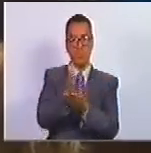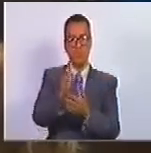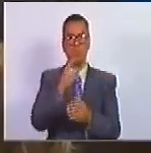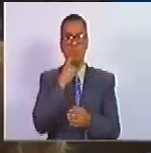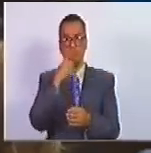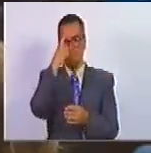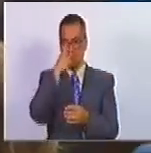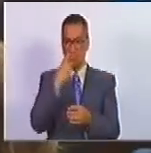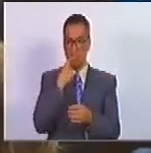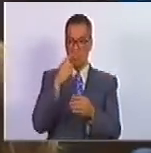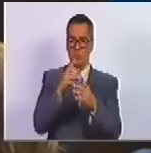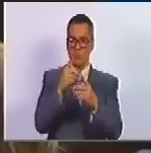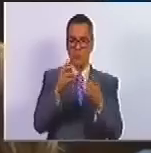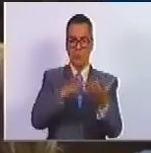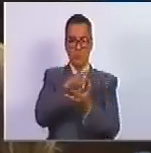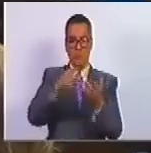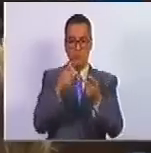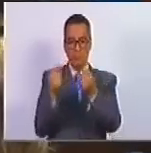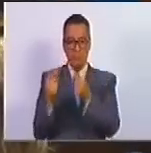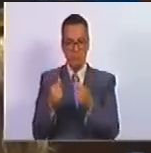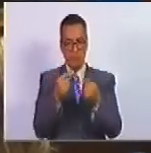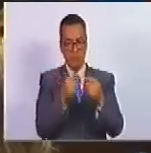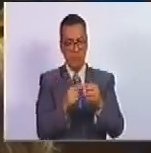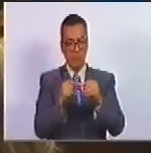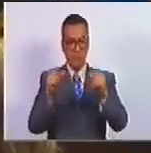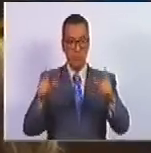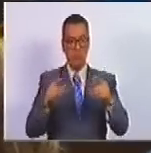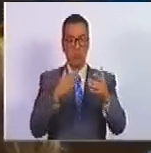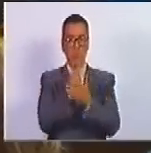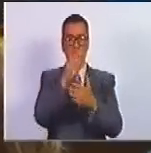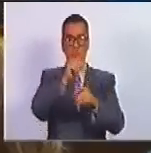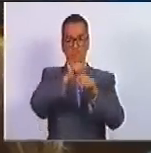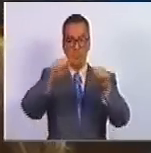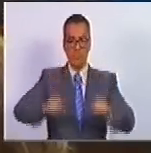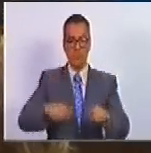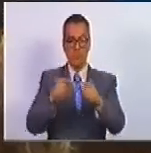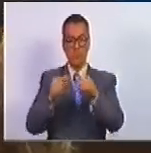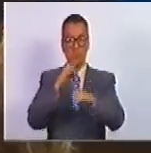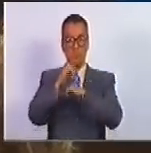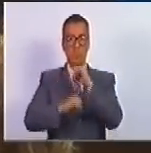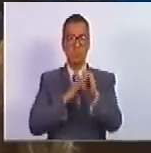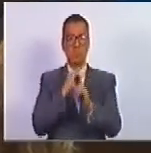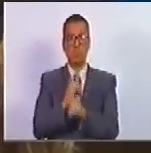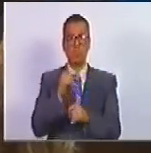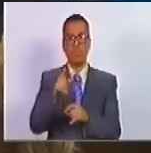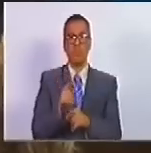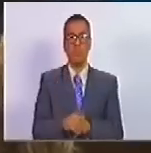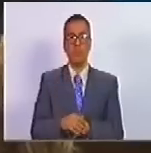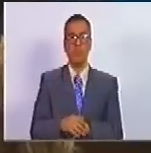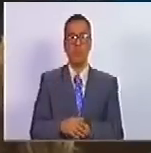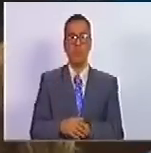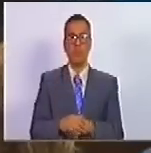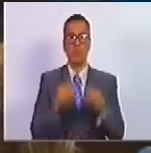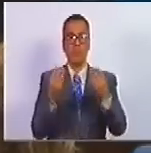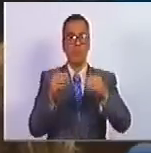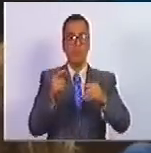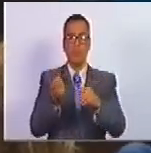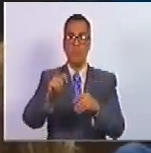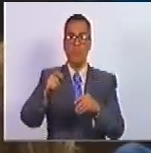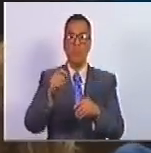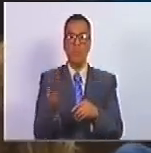problema de la inflación y el problema de la ruptura del sistema financiero internacional y otros muchos